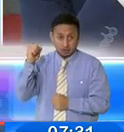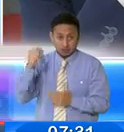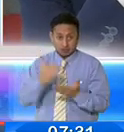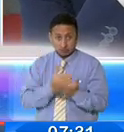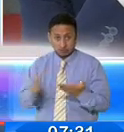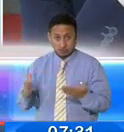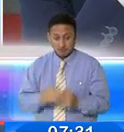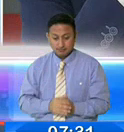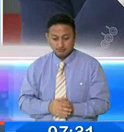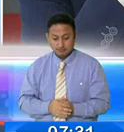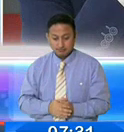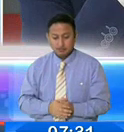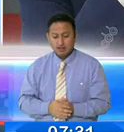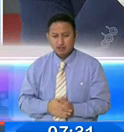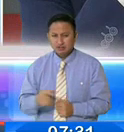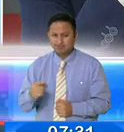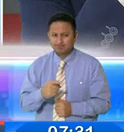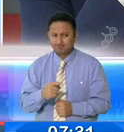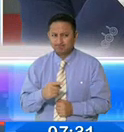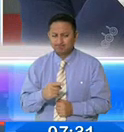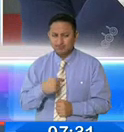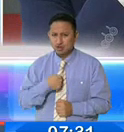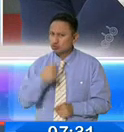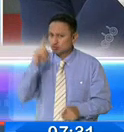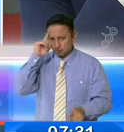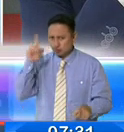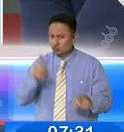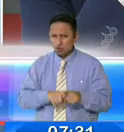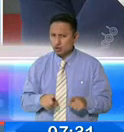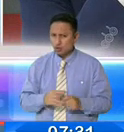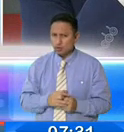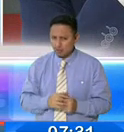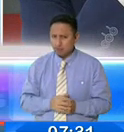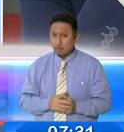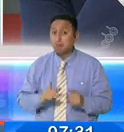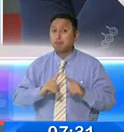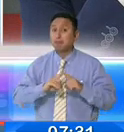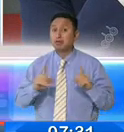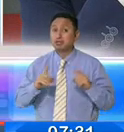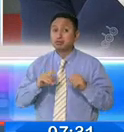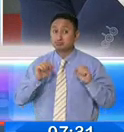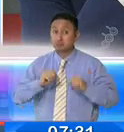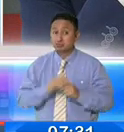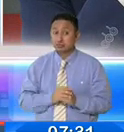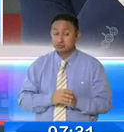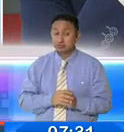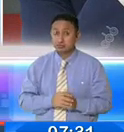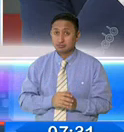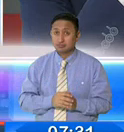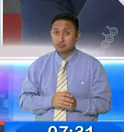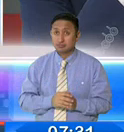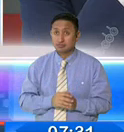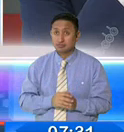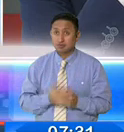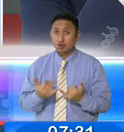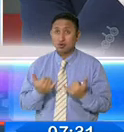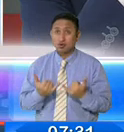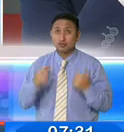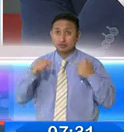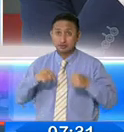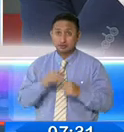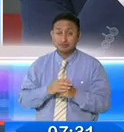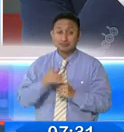es que no creo que ese sea el caso. Sin embargo, hay una evidente voluntad para caminar hacia que se cumpla la